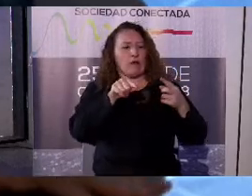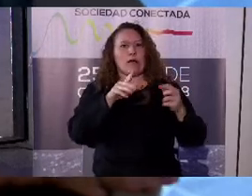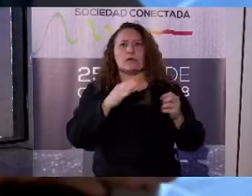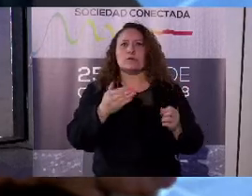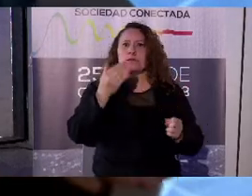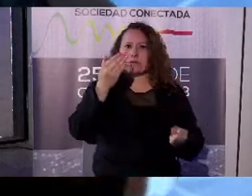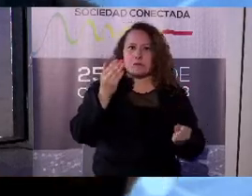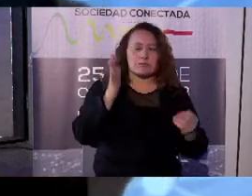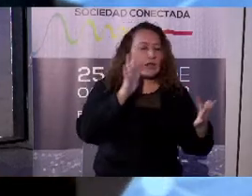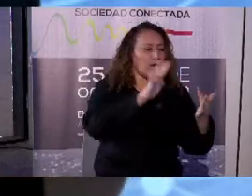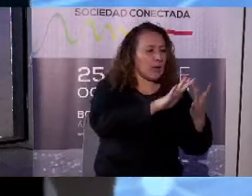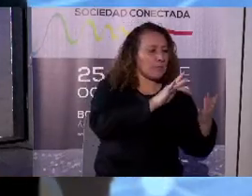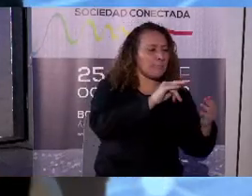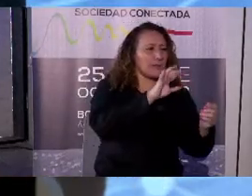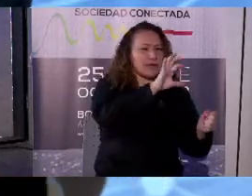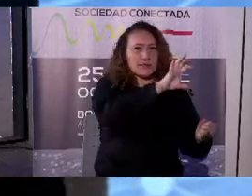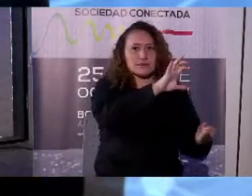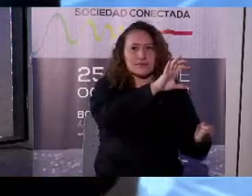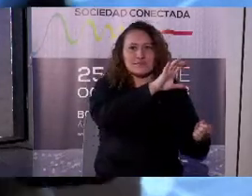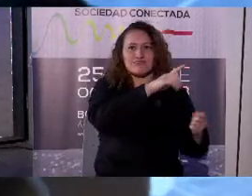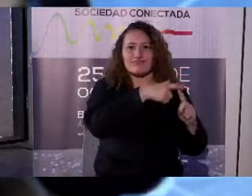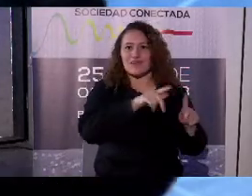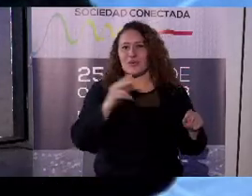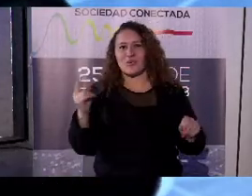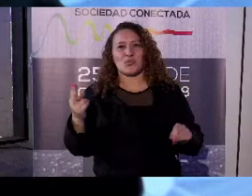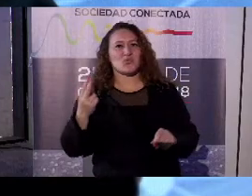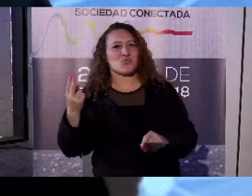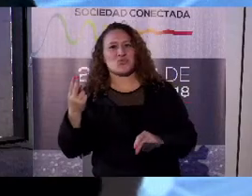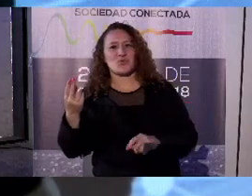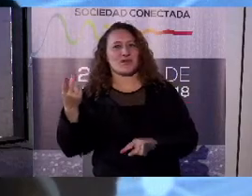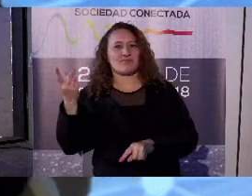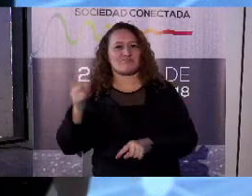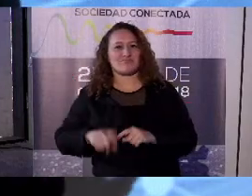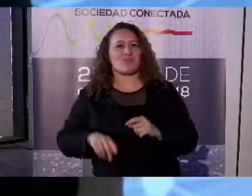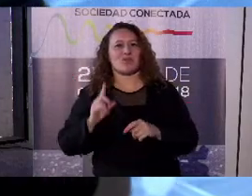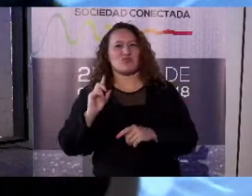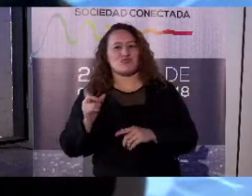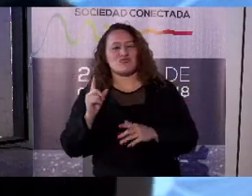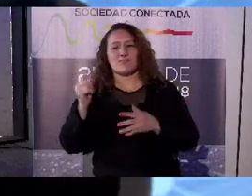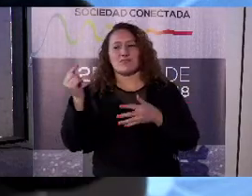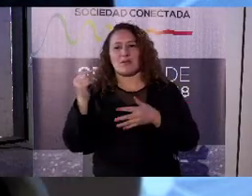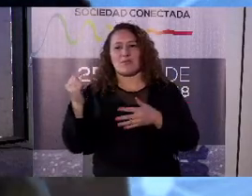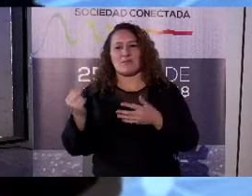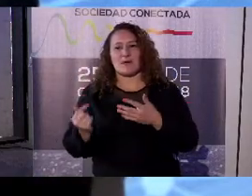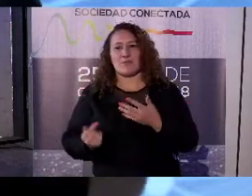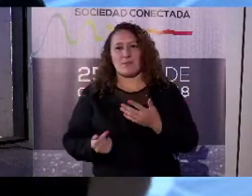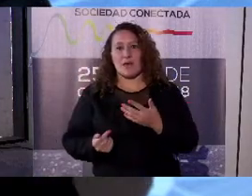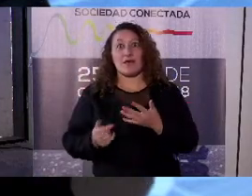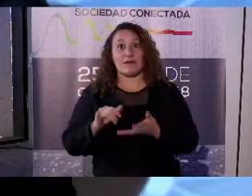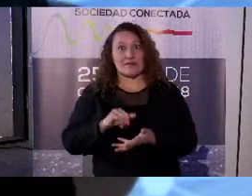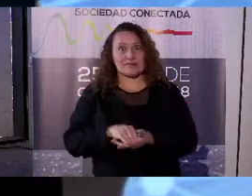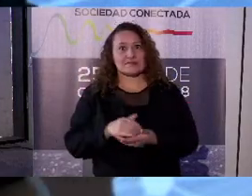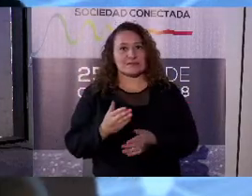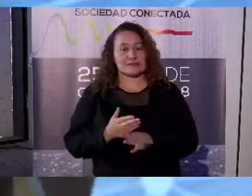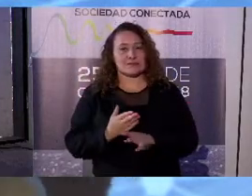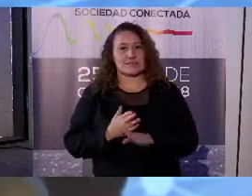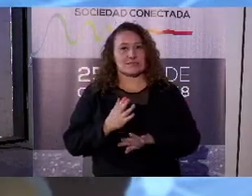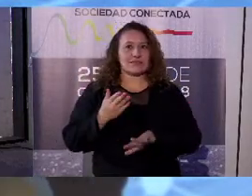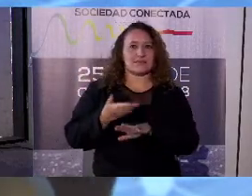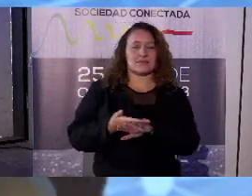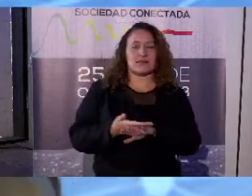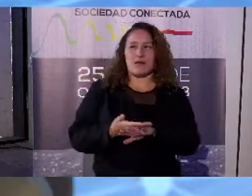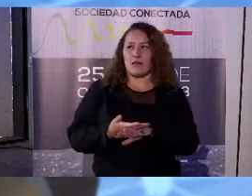zzz pero sabes que en Uruguay eso no es posible por esto y por esto y plantear ese inconveniente y solo